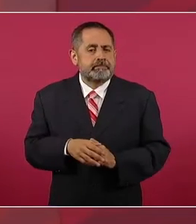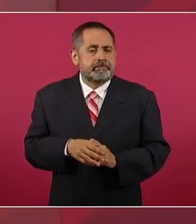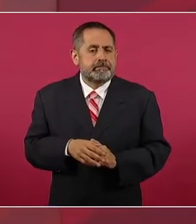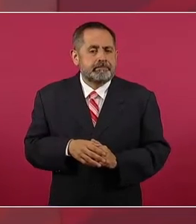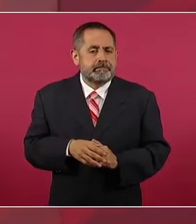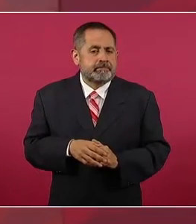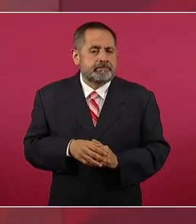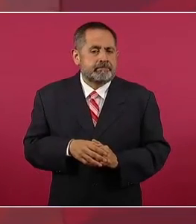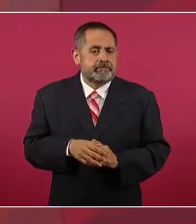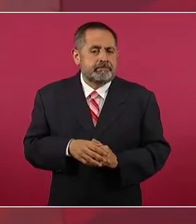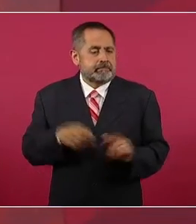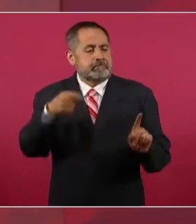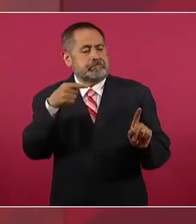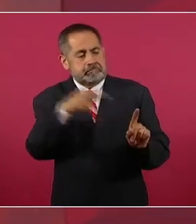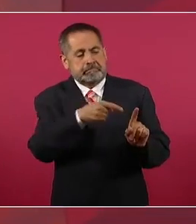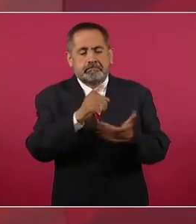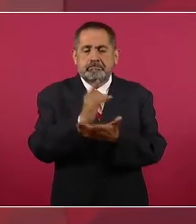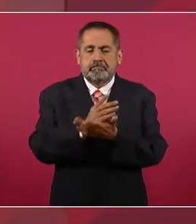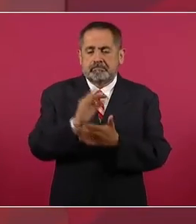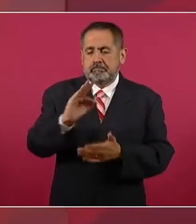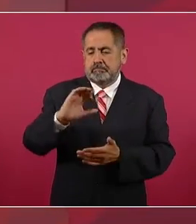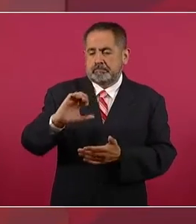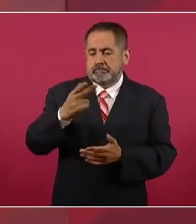es Calderón